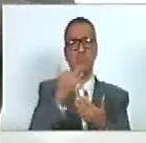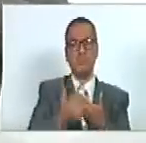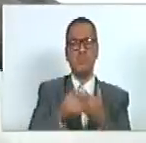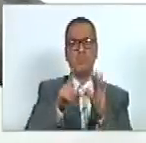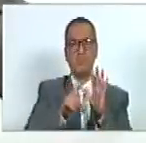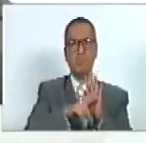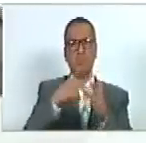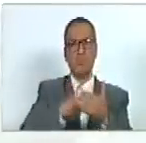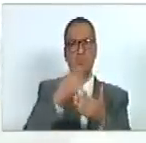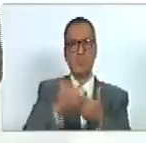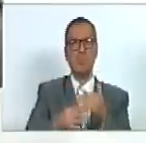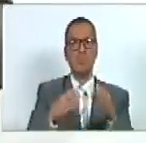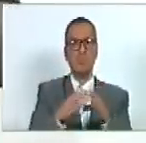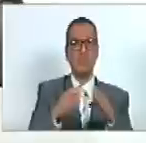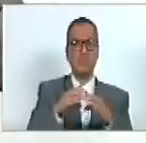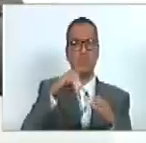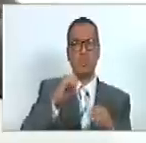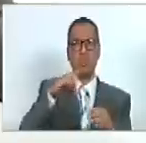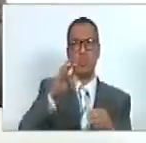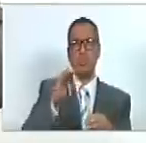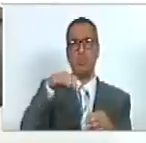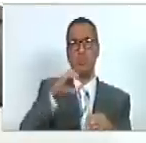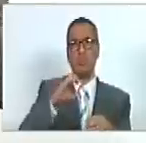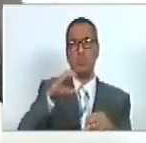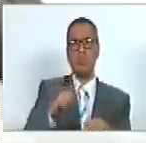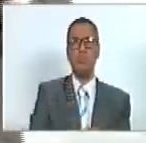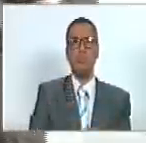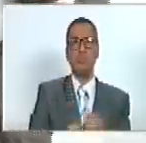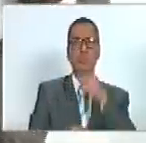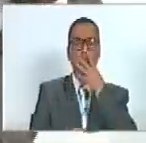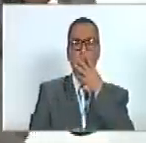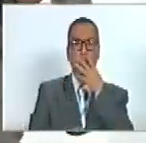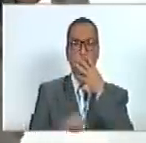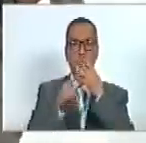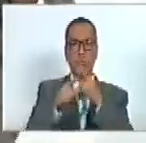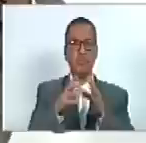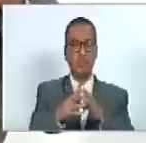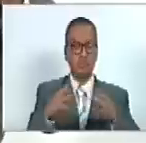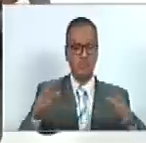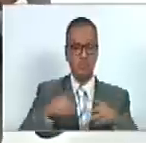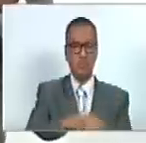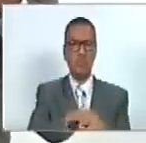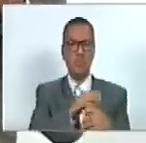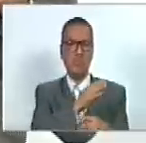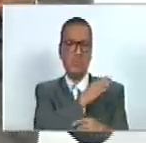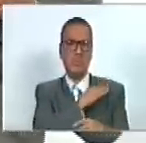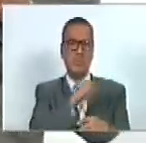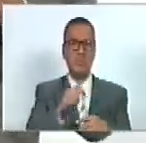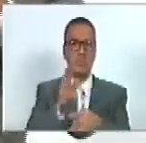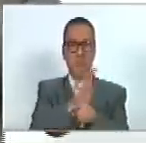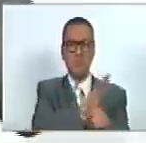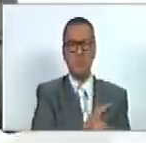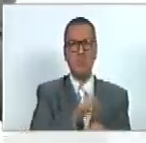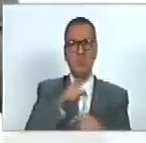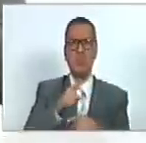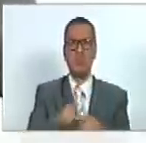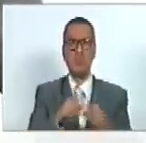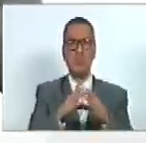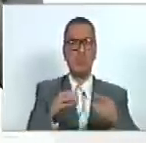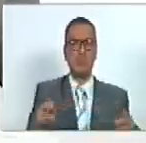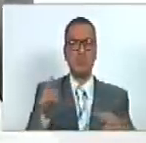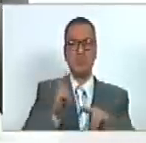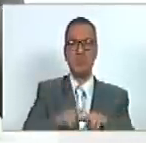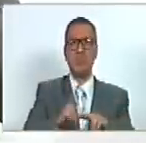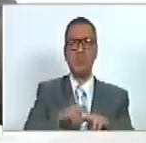oficina, la llamada OFAC, donde son los gendarmes, los resguardadores, los heraldos